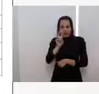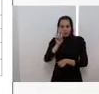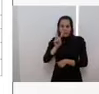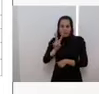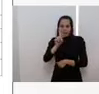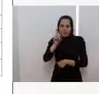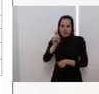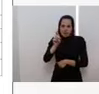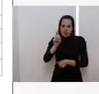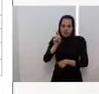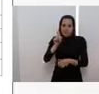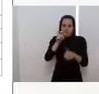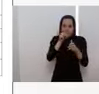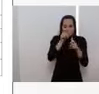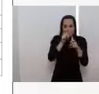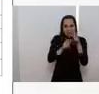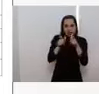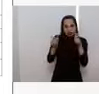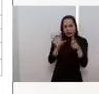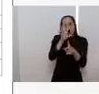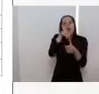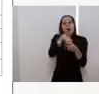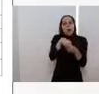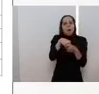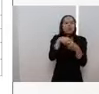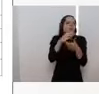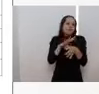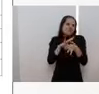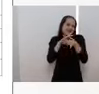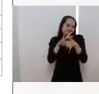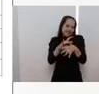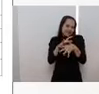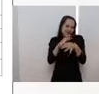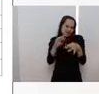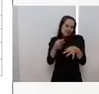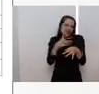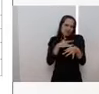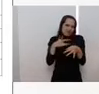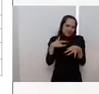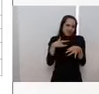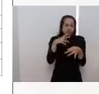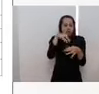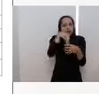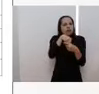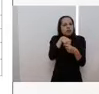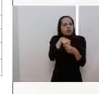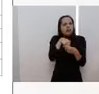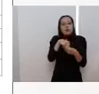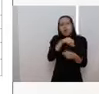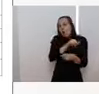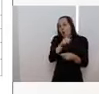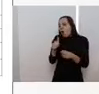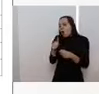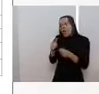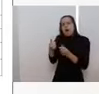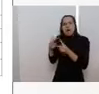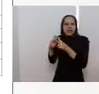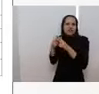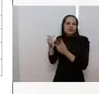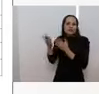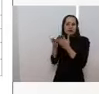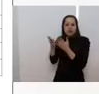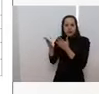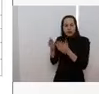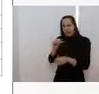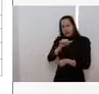personales de personas de salud que trabajan y aquí en la institución y el resto de contrato y 27 por ciento